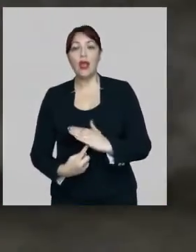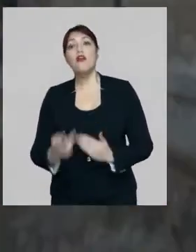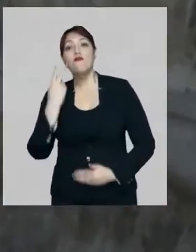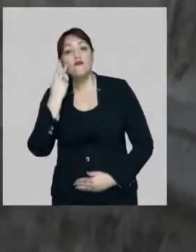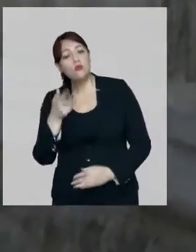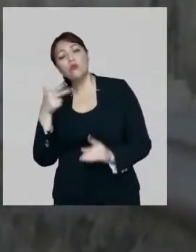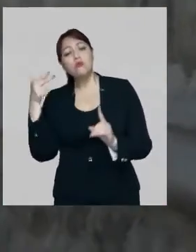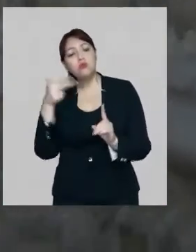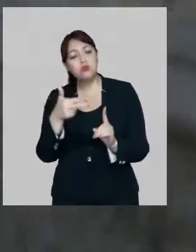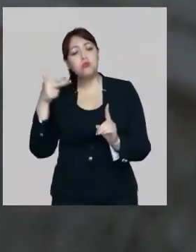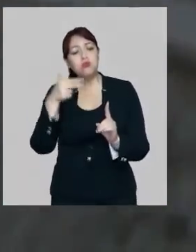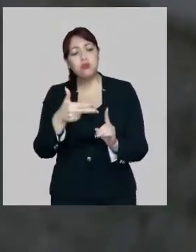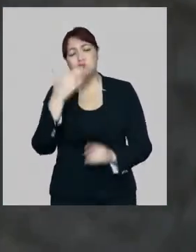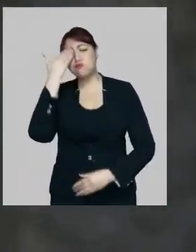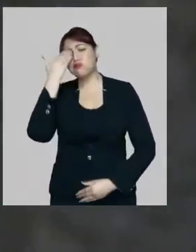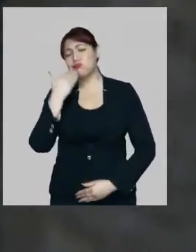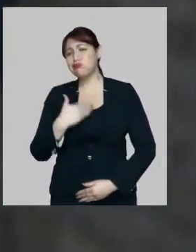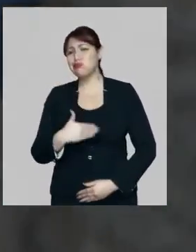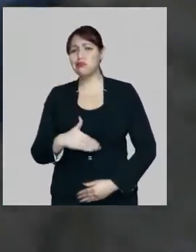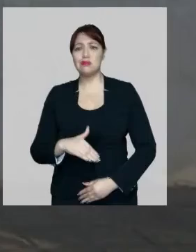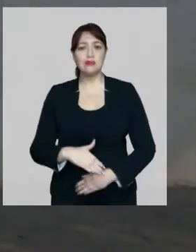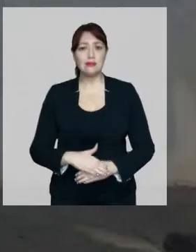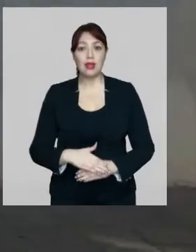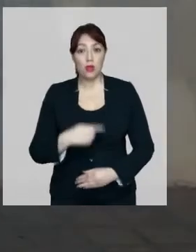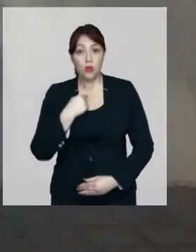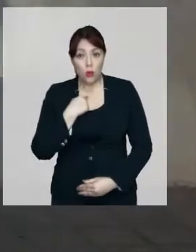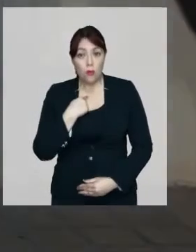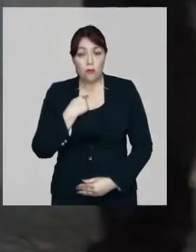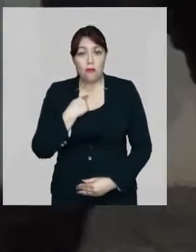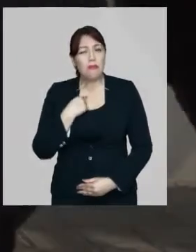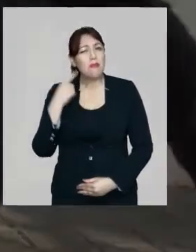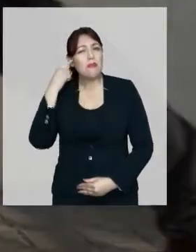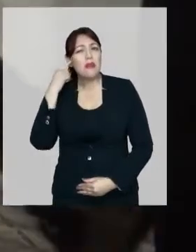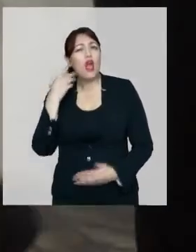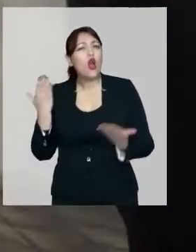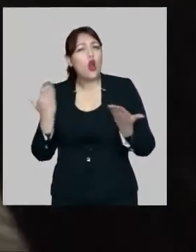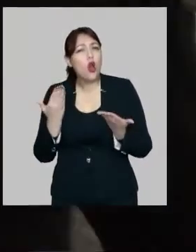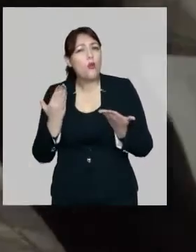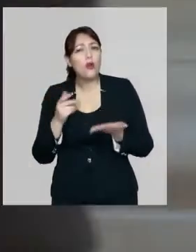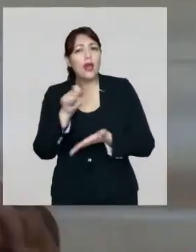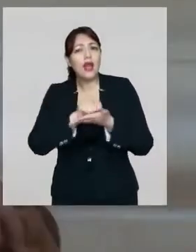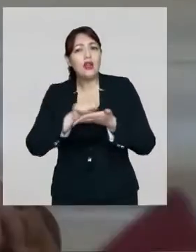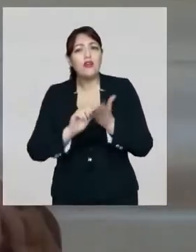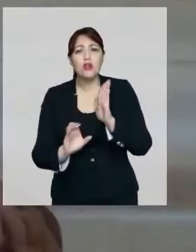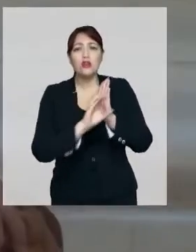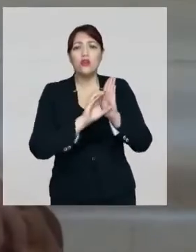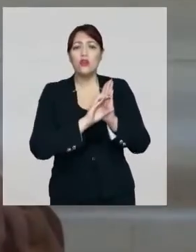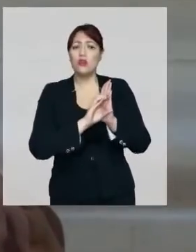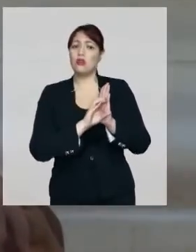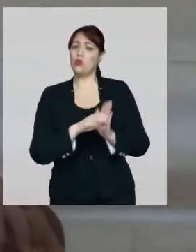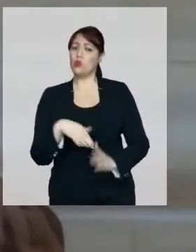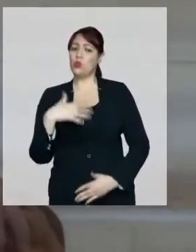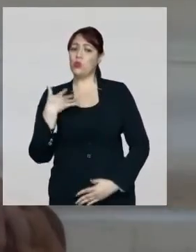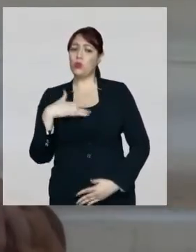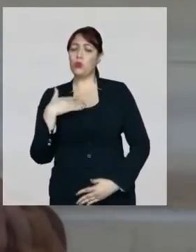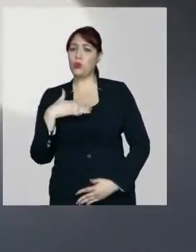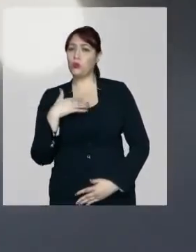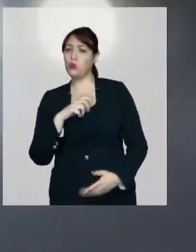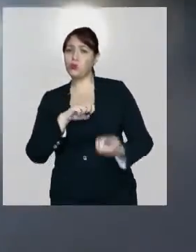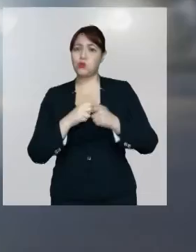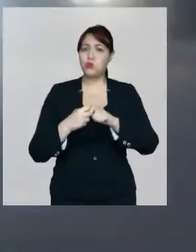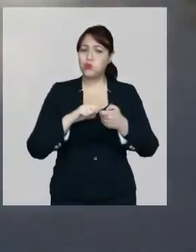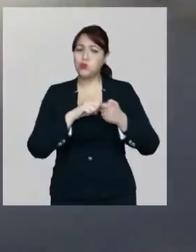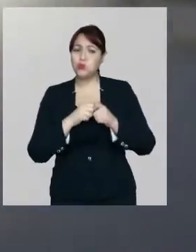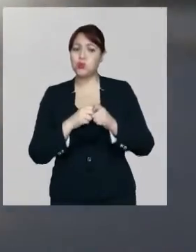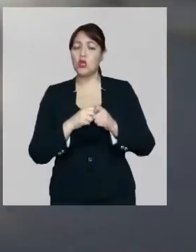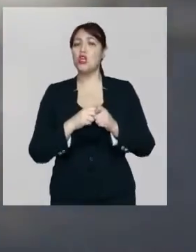Vi un bullying despiadado, por lo que no pude evitar preguntarme cómo es posible escribir una constitución con ese nivel de violencia. Asumieron